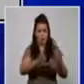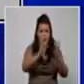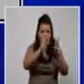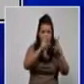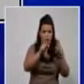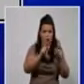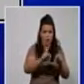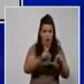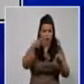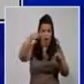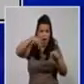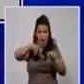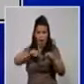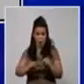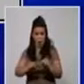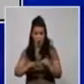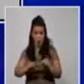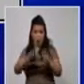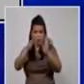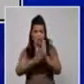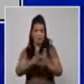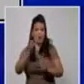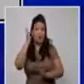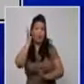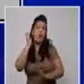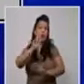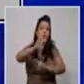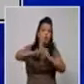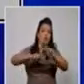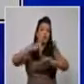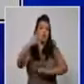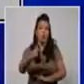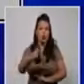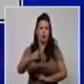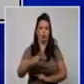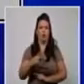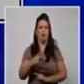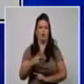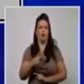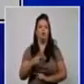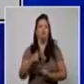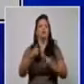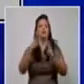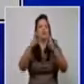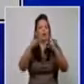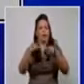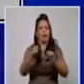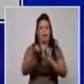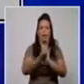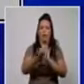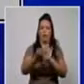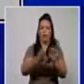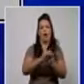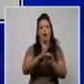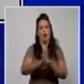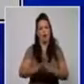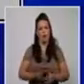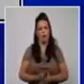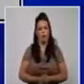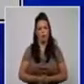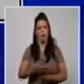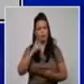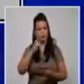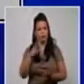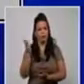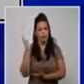25 días del mes de enero. Y nos decía Guinovar, el modelo, ahí ustedes lo ven, o